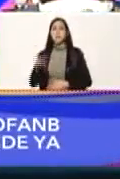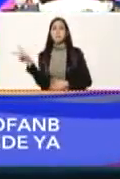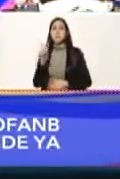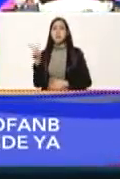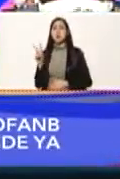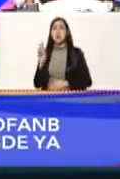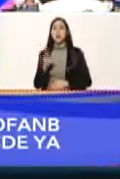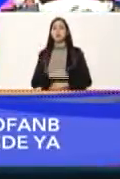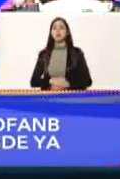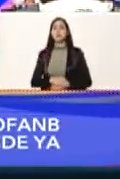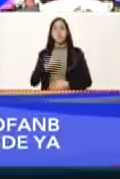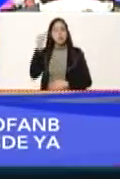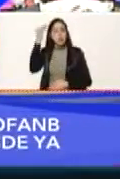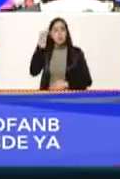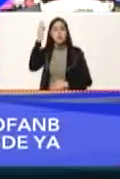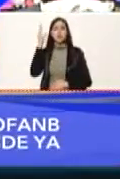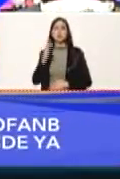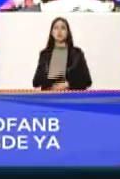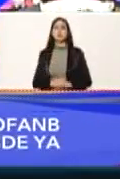osan